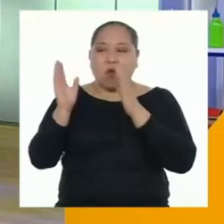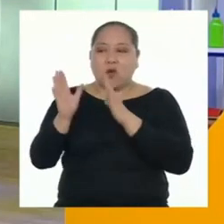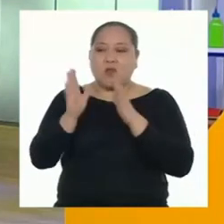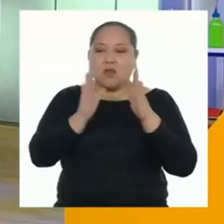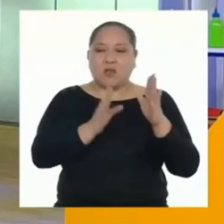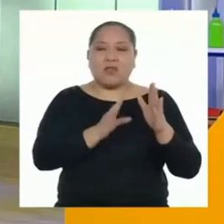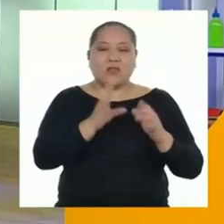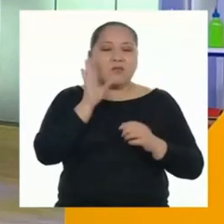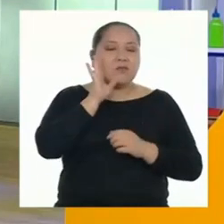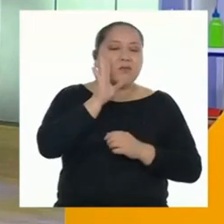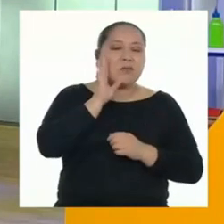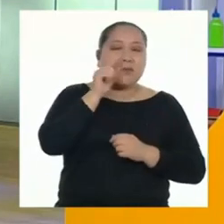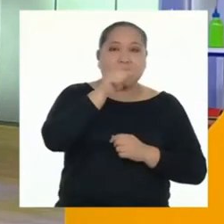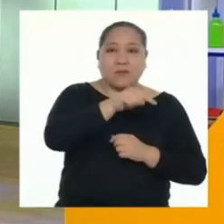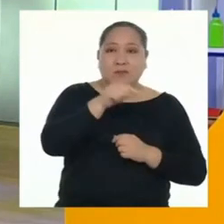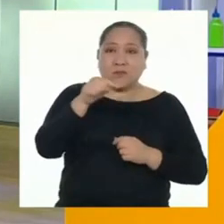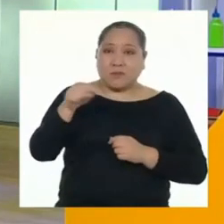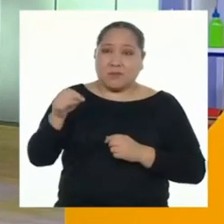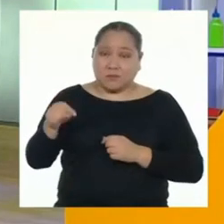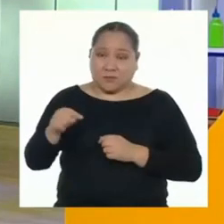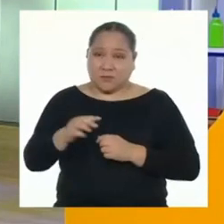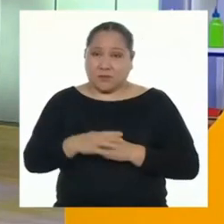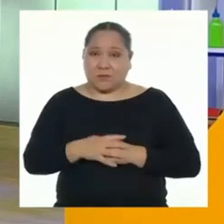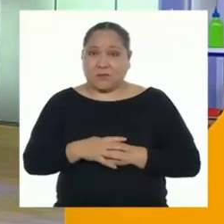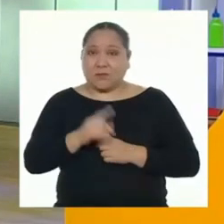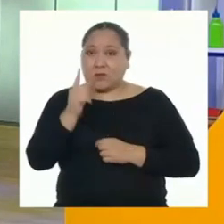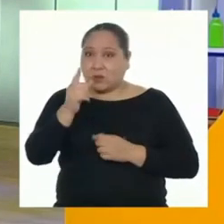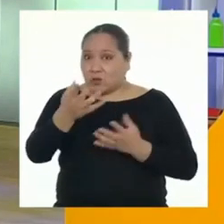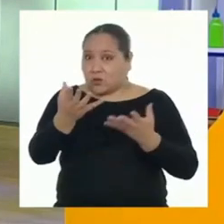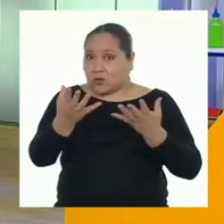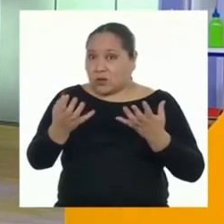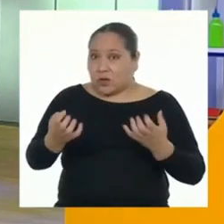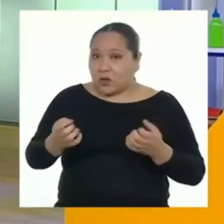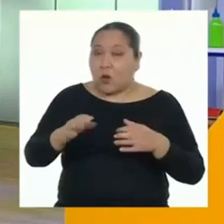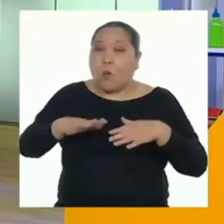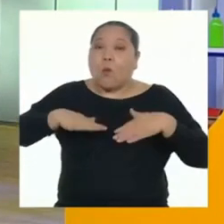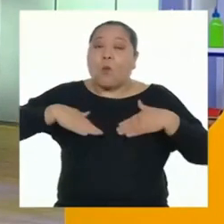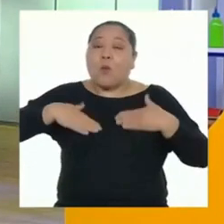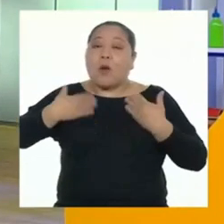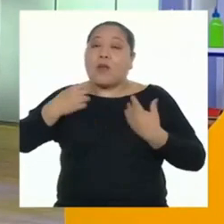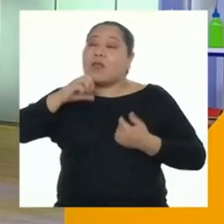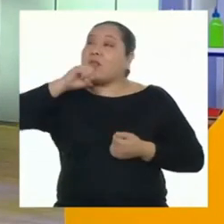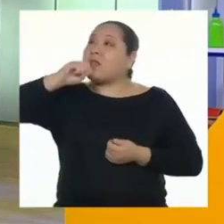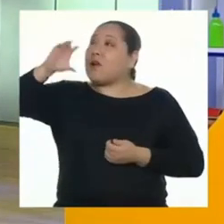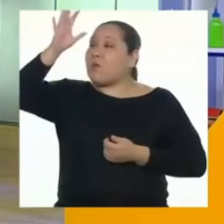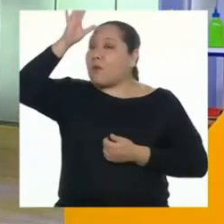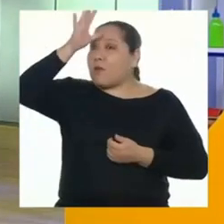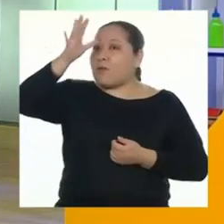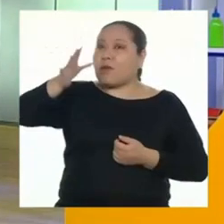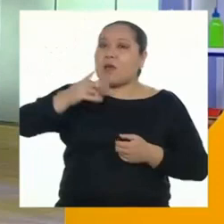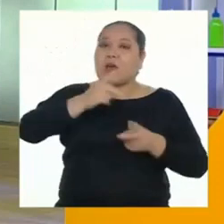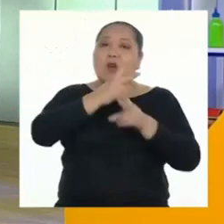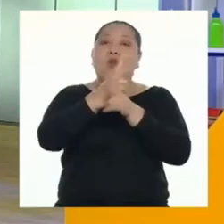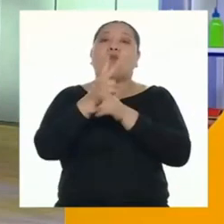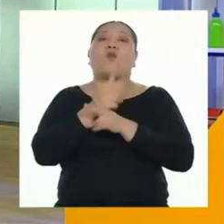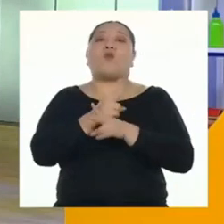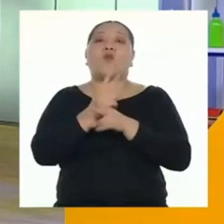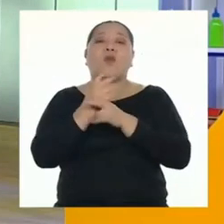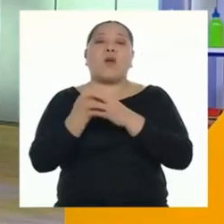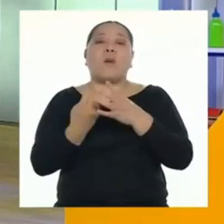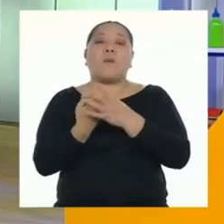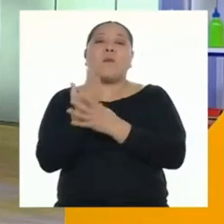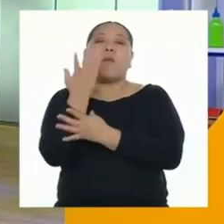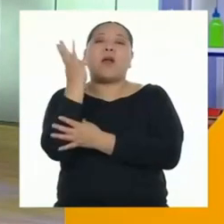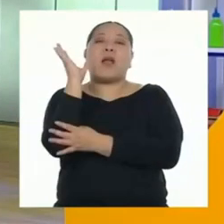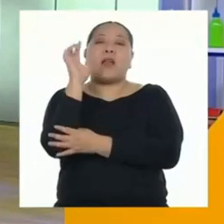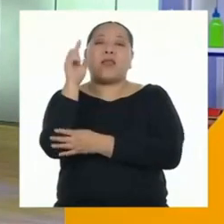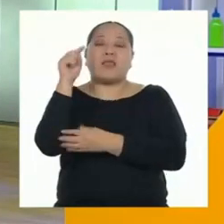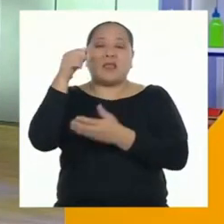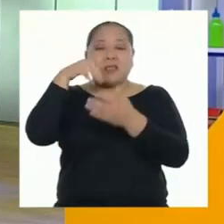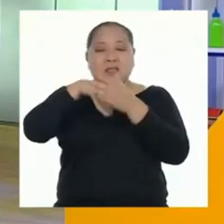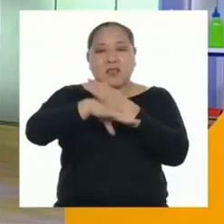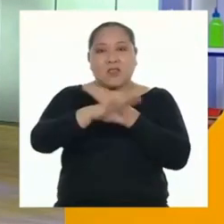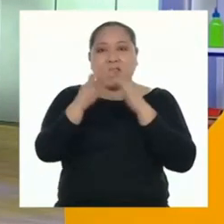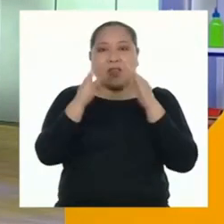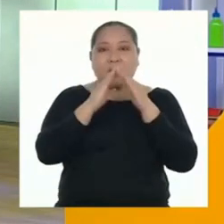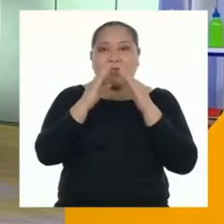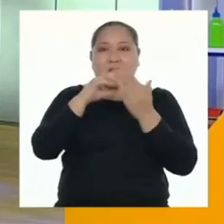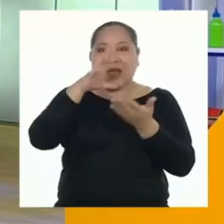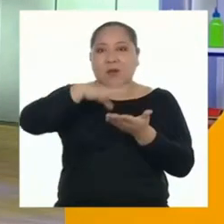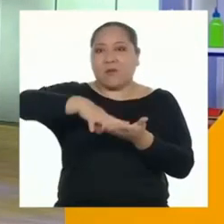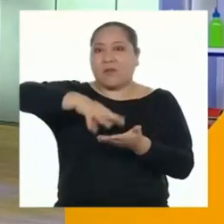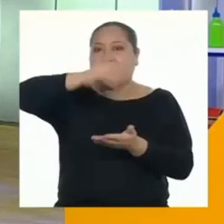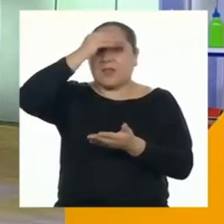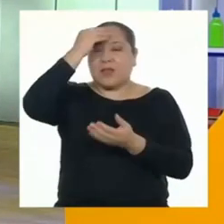bien sus desechos. Y si les es posible y se animan, díganle a sus padres que los ayuden a cultivar plantas en casa, porque